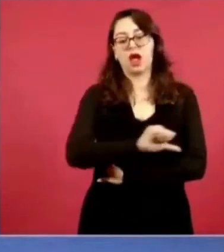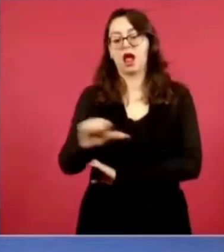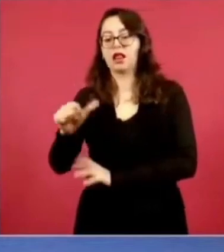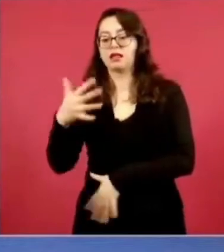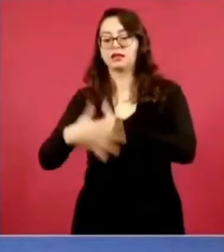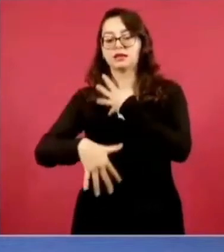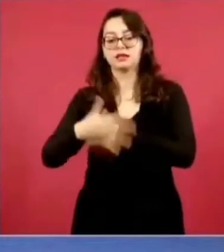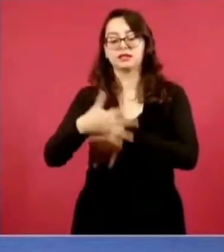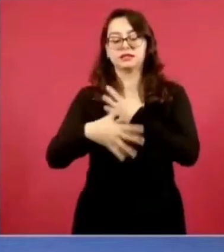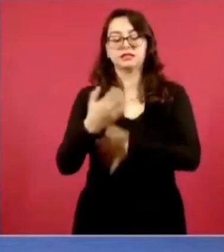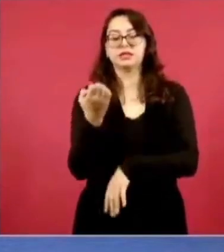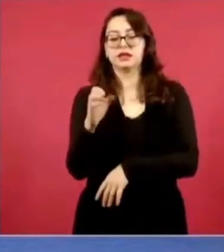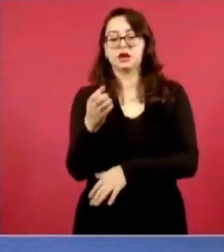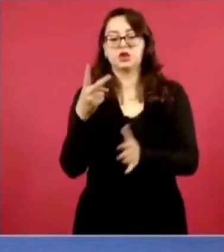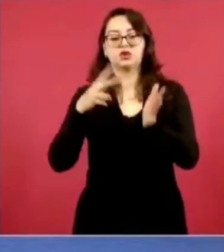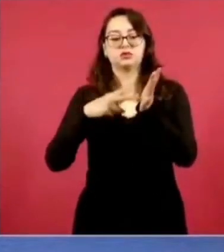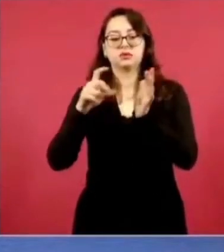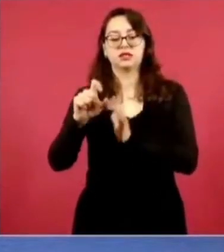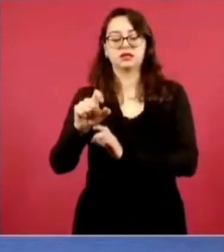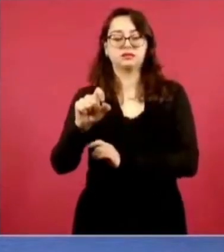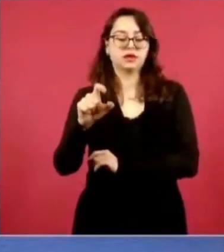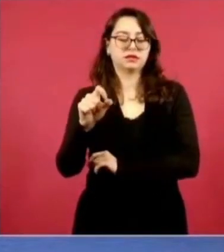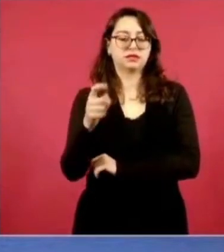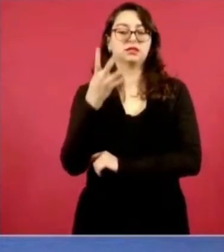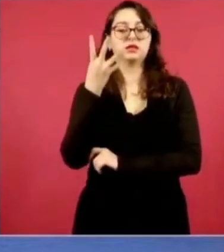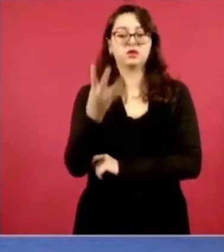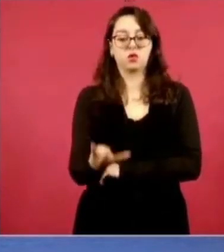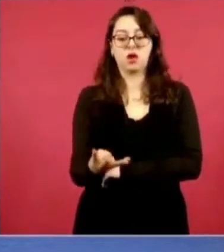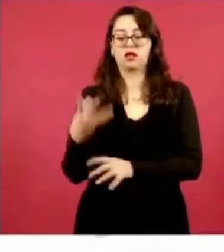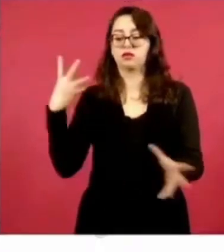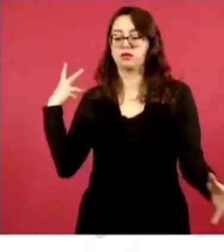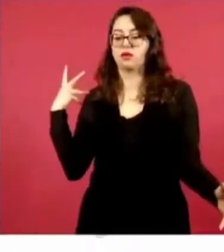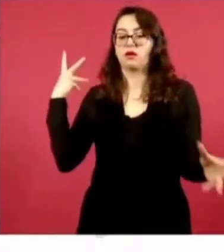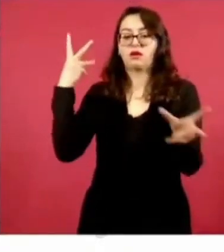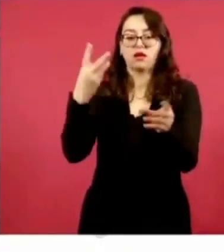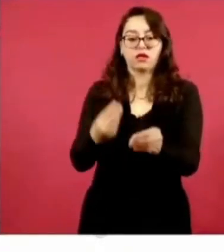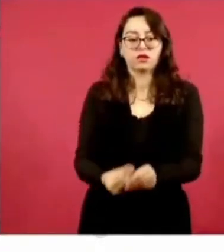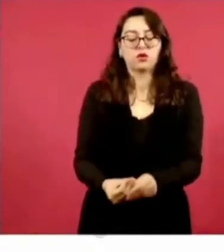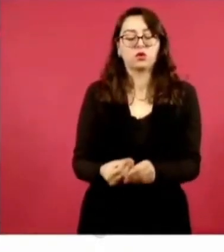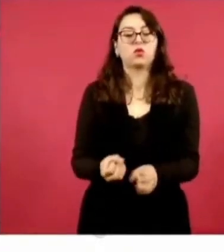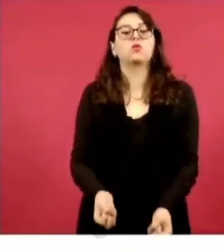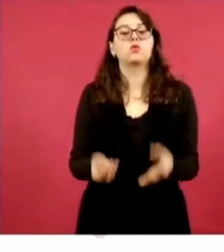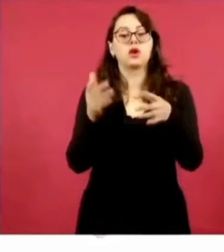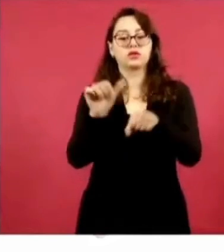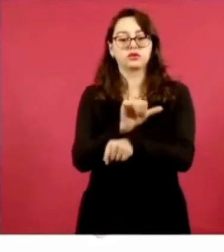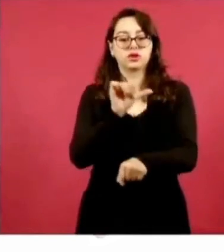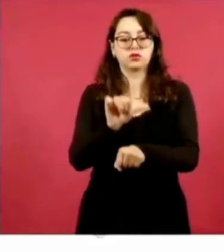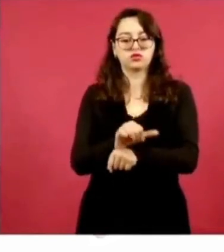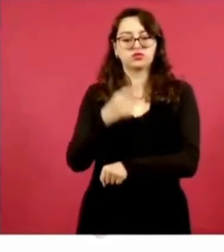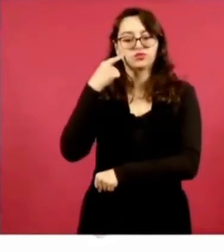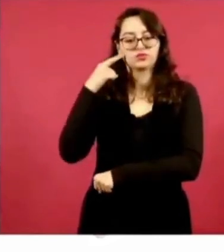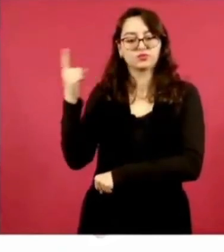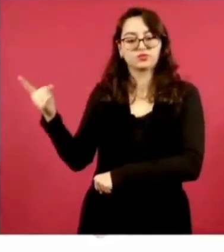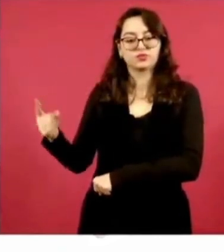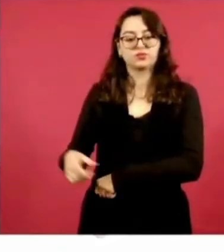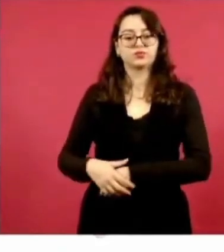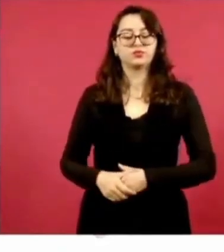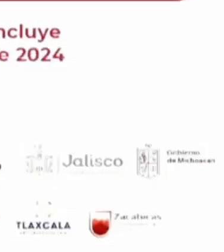enero de este año se llevan regularizados 2 millon